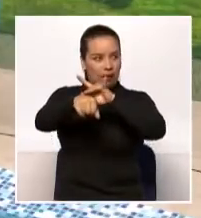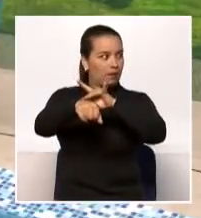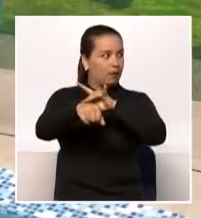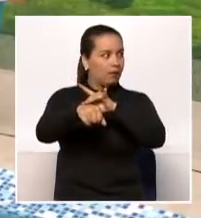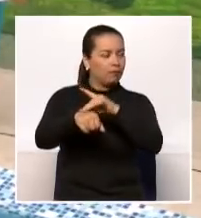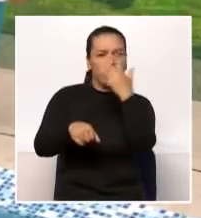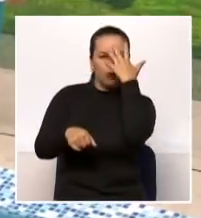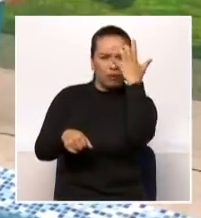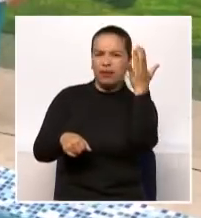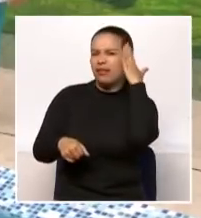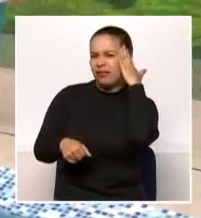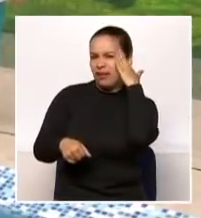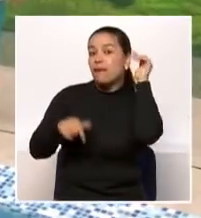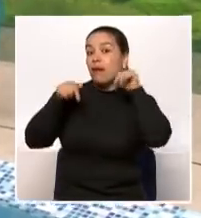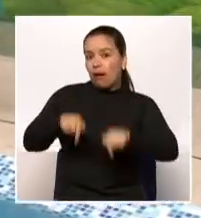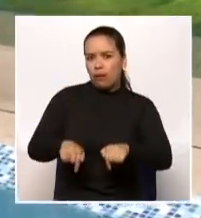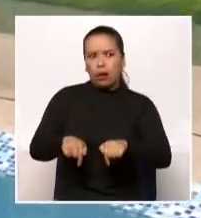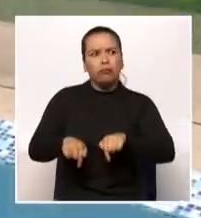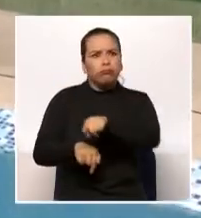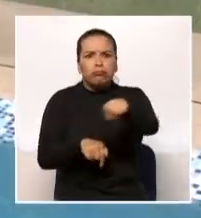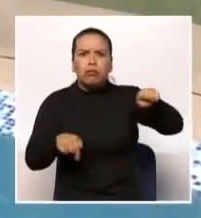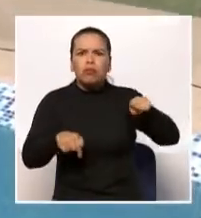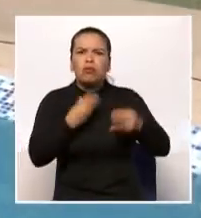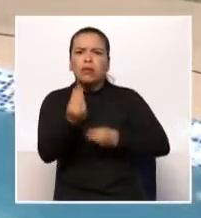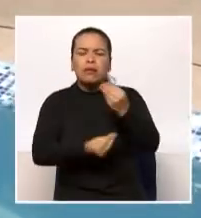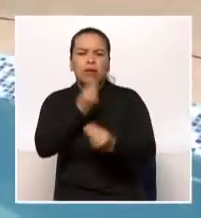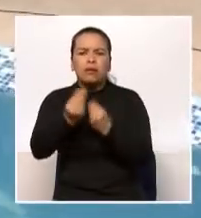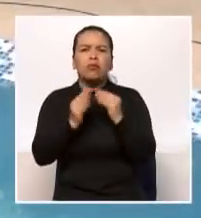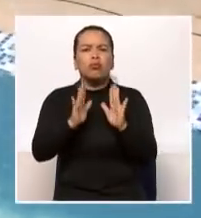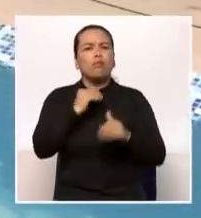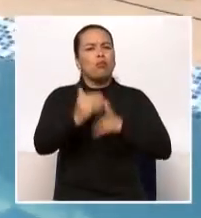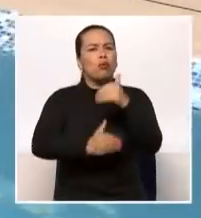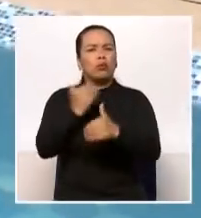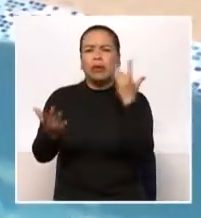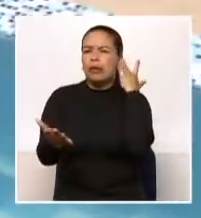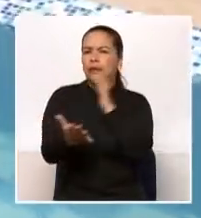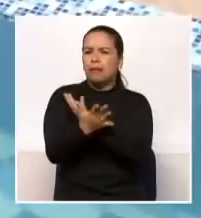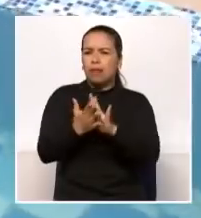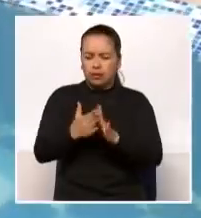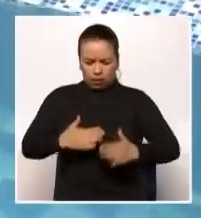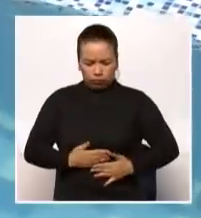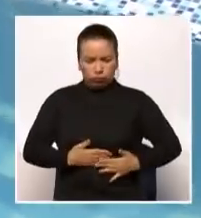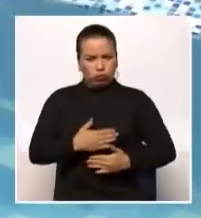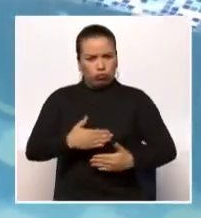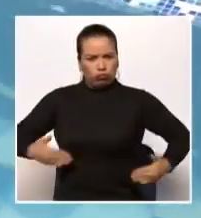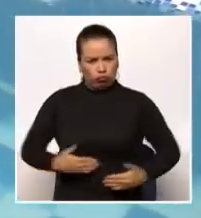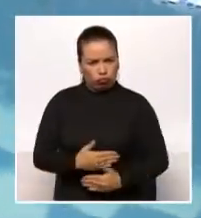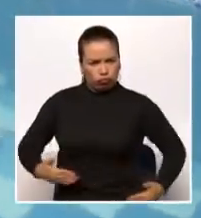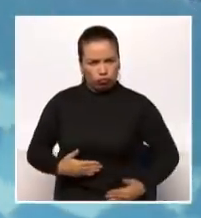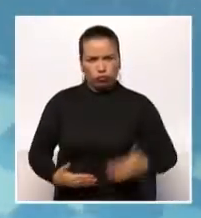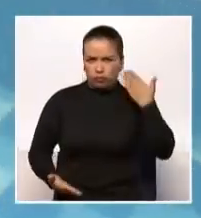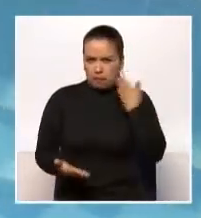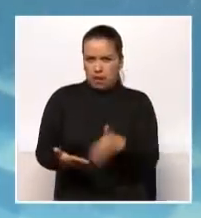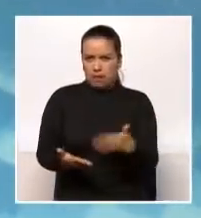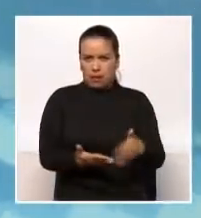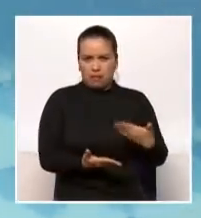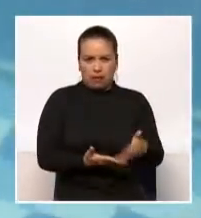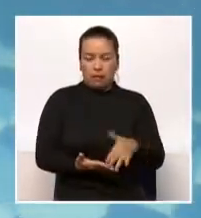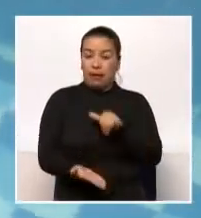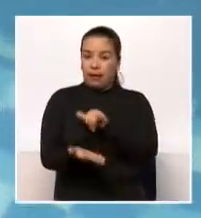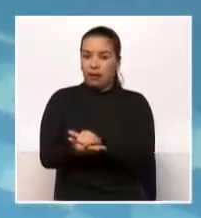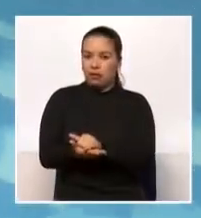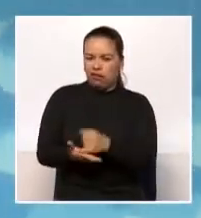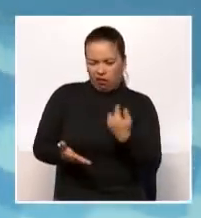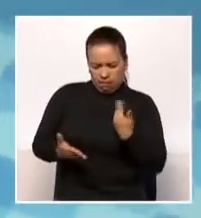son pacientes que en este momento están en un proceso de limpieza de colon con recambio de flora intestinal. ¿Y qué es